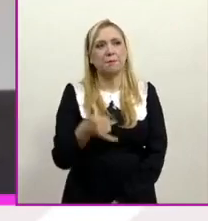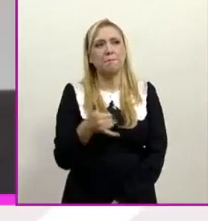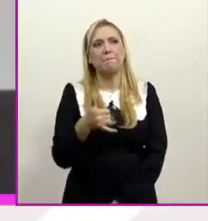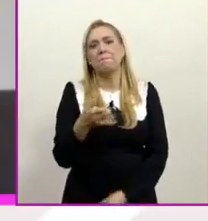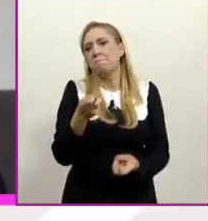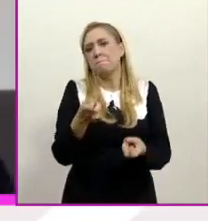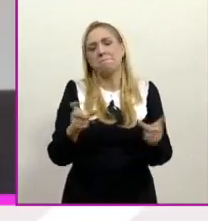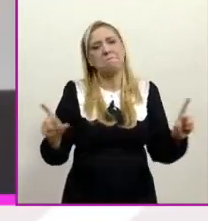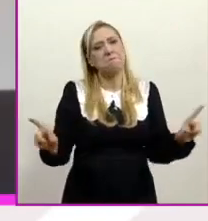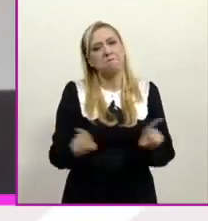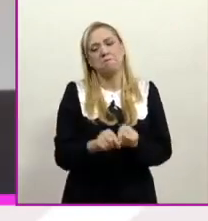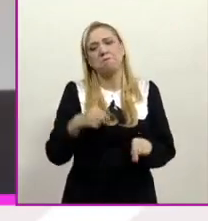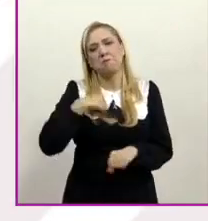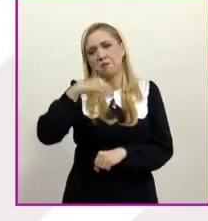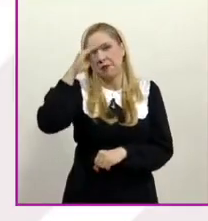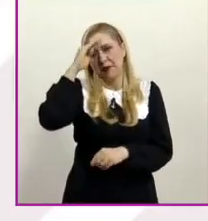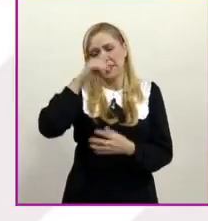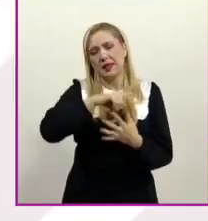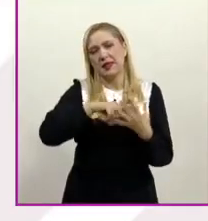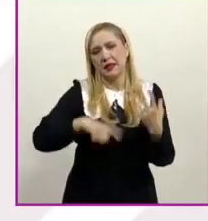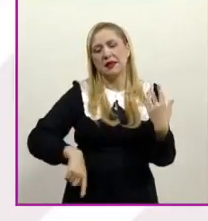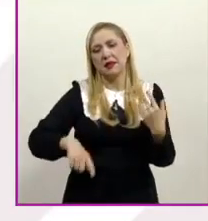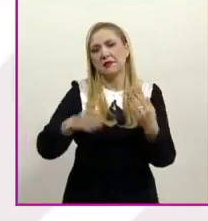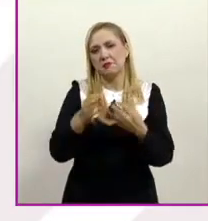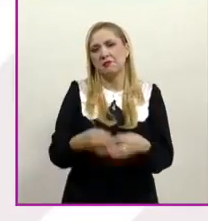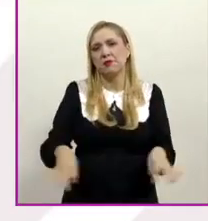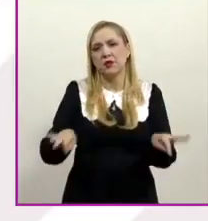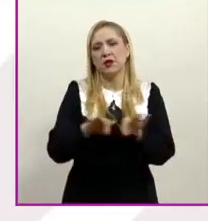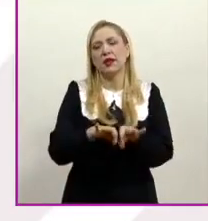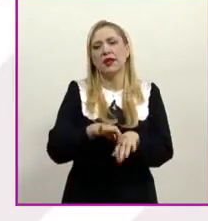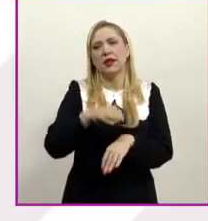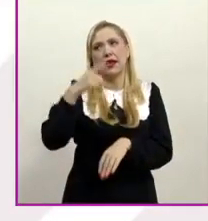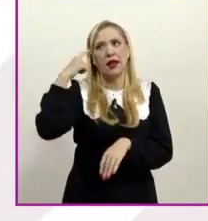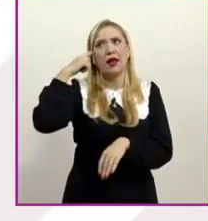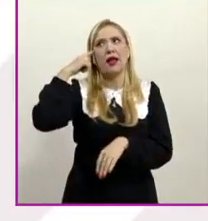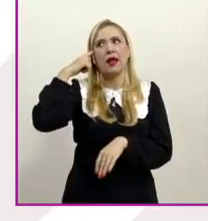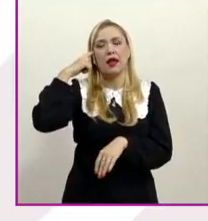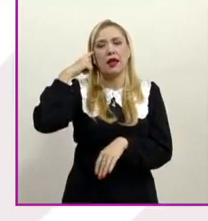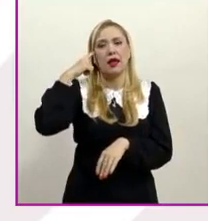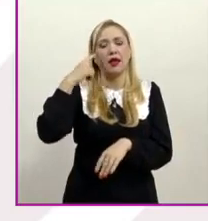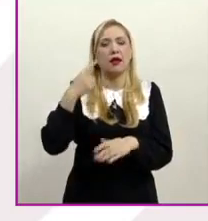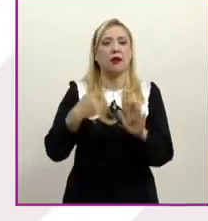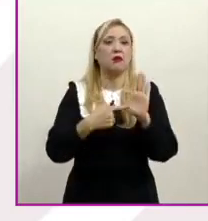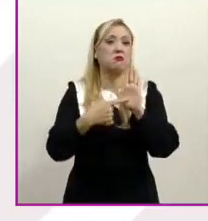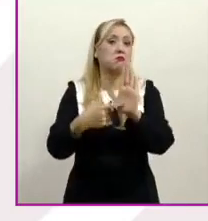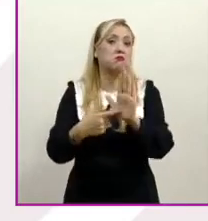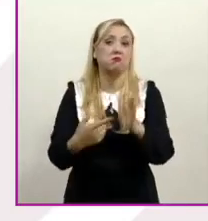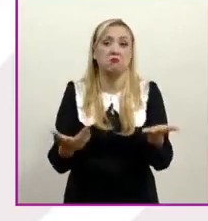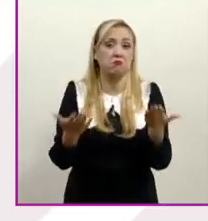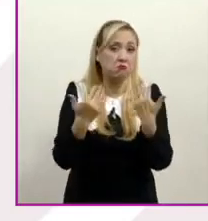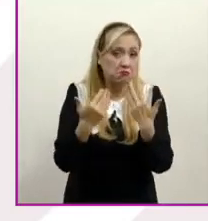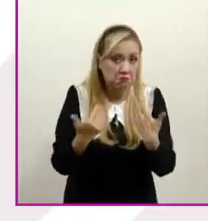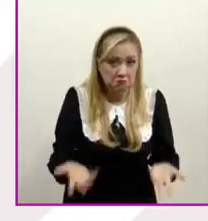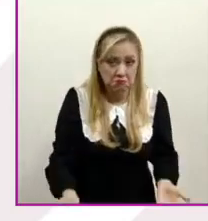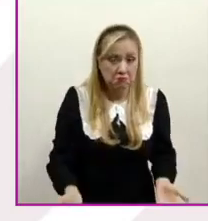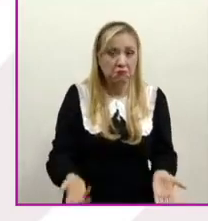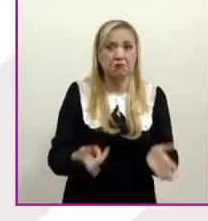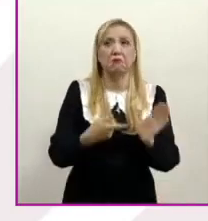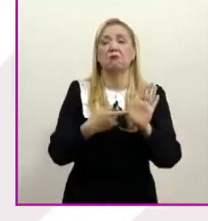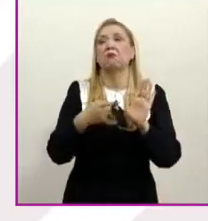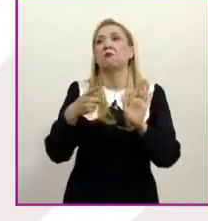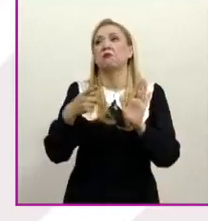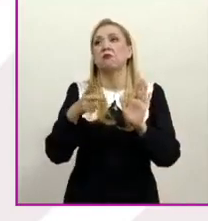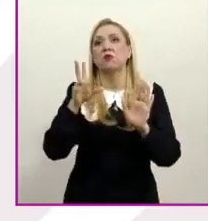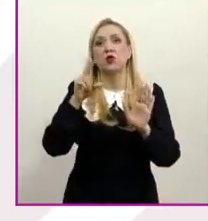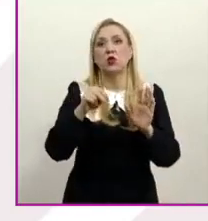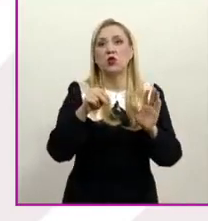Y eso básicamente, creo que es importante recordar que lo que no se nombra no existe, lo que no se ve tampoco existe, lo